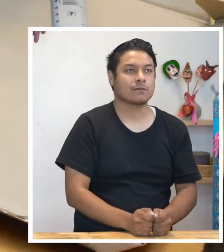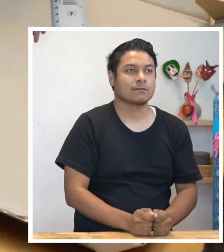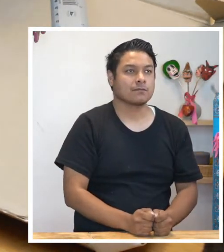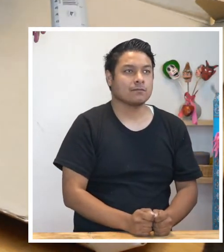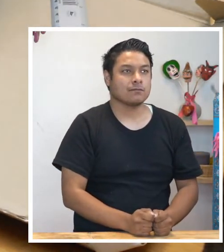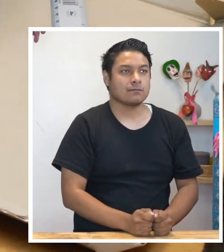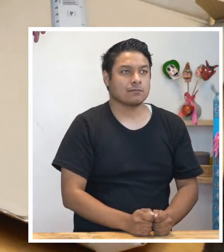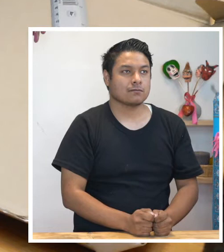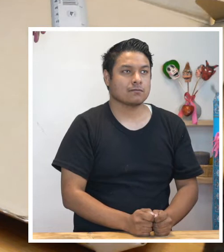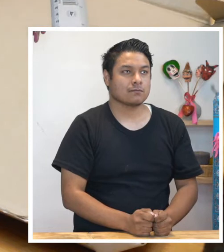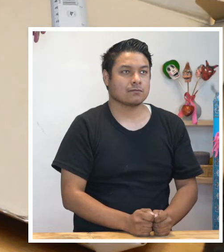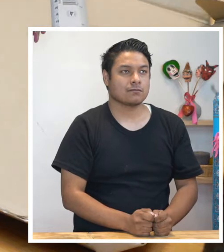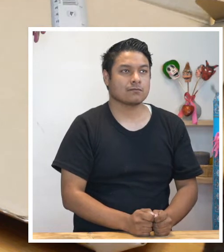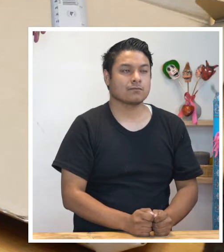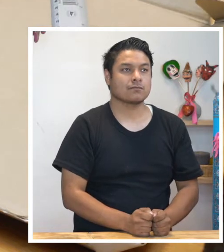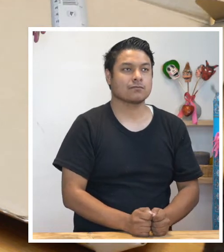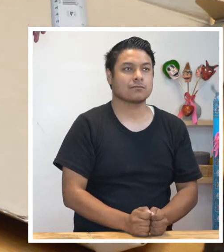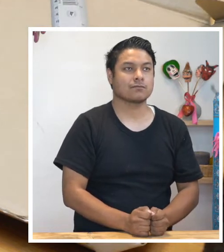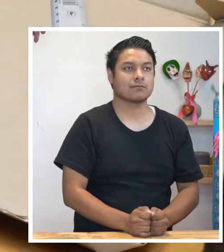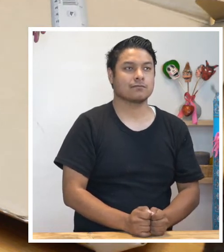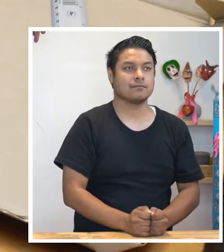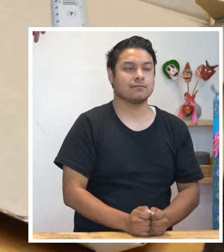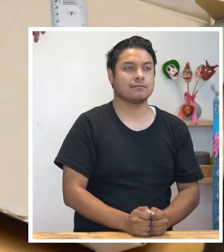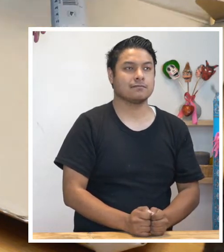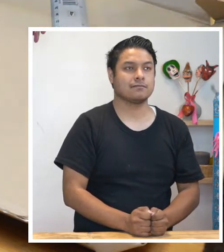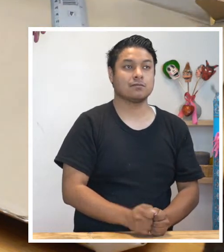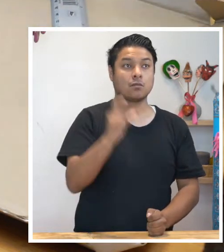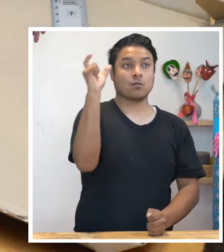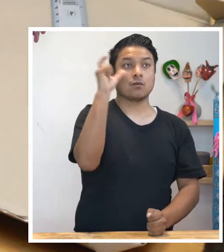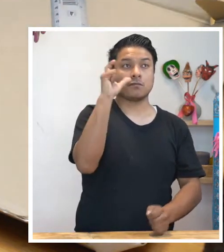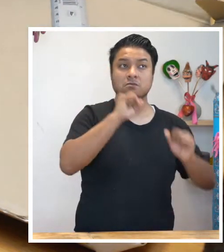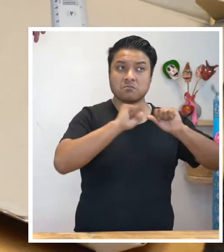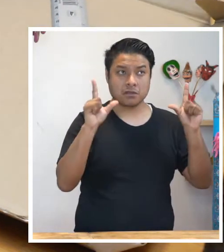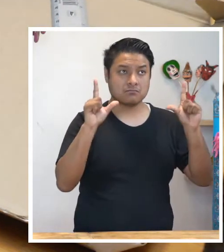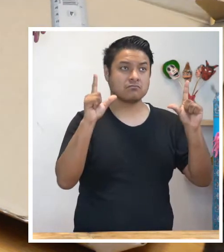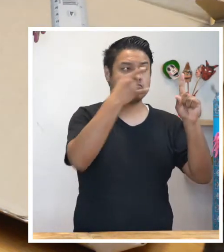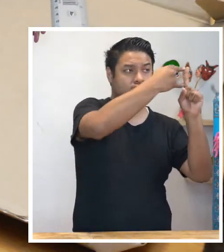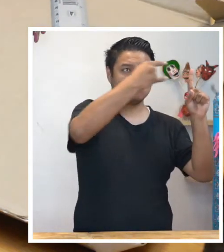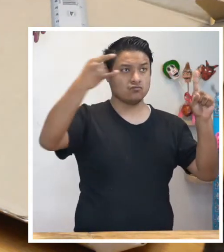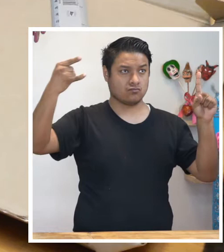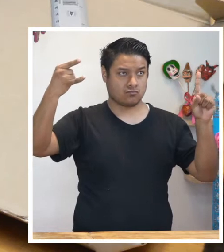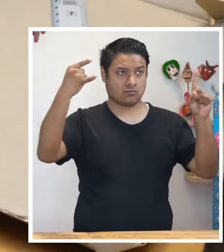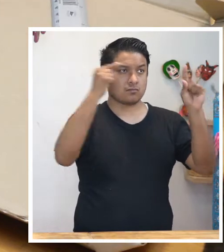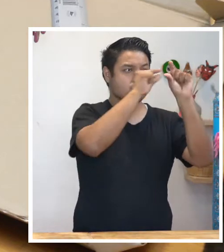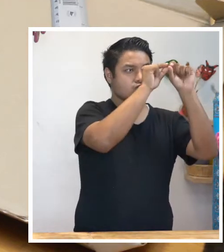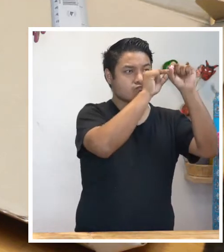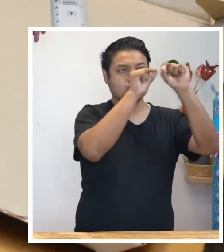Una vez que tenemos los agujeros, con el flexómetro medimos la superficie del